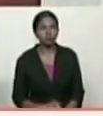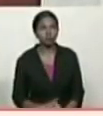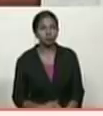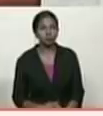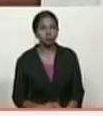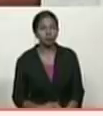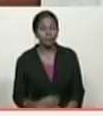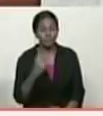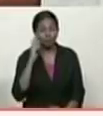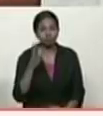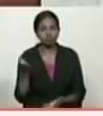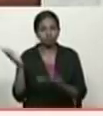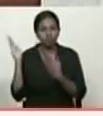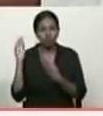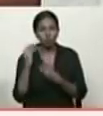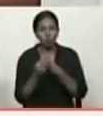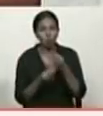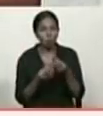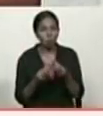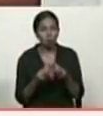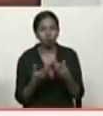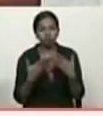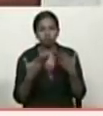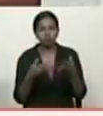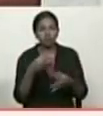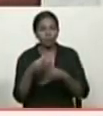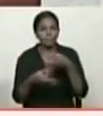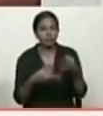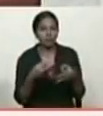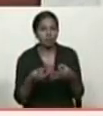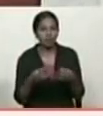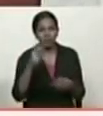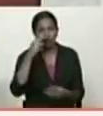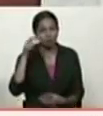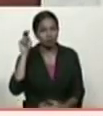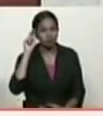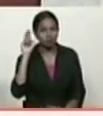Bien, allí tenían este balance que ofrecía el canciller de la República Bolivariana de Venezuela, Jorge Arreaza.